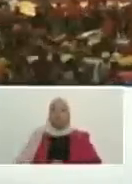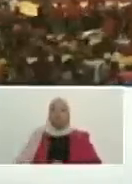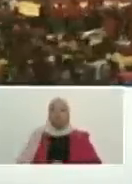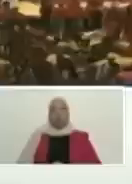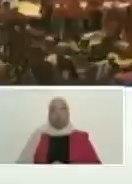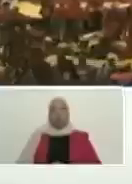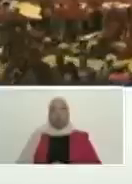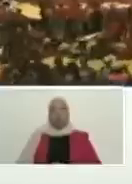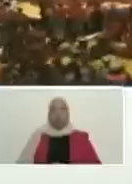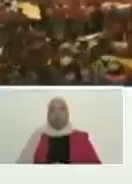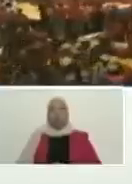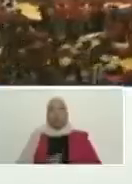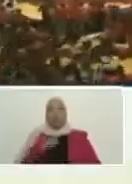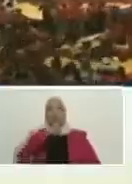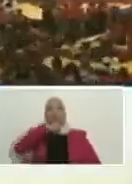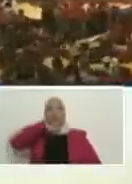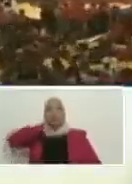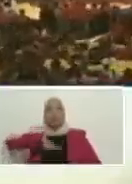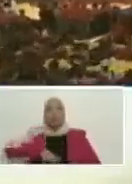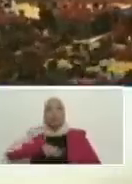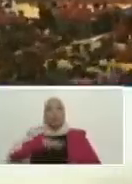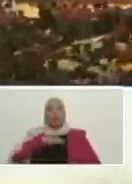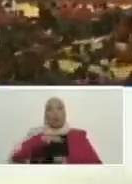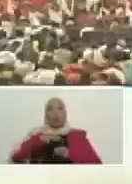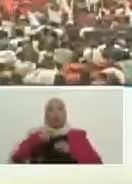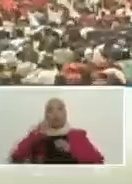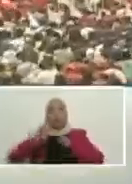histórica, contundente,